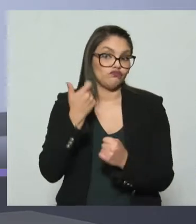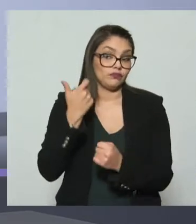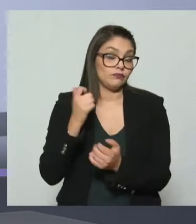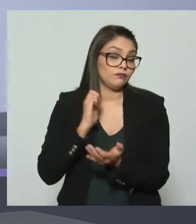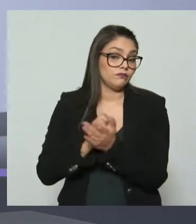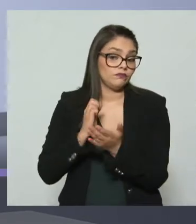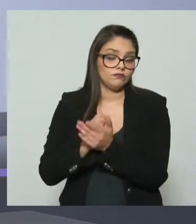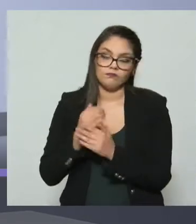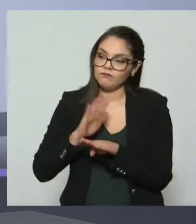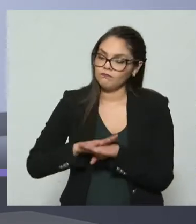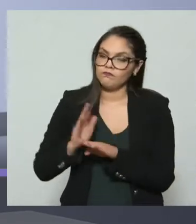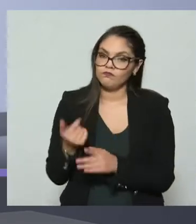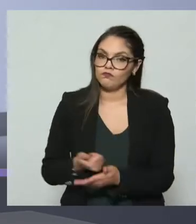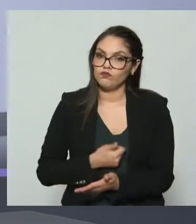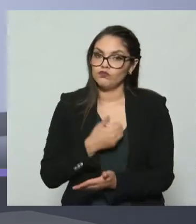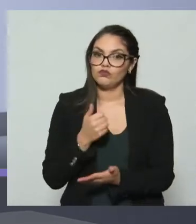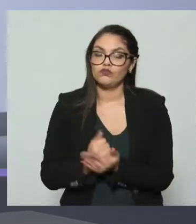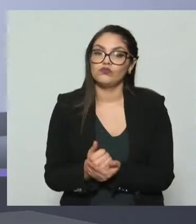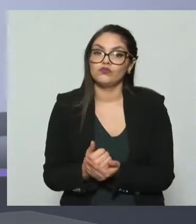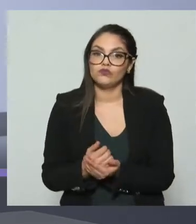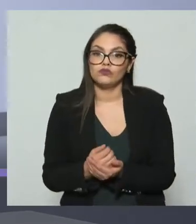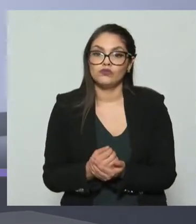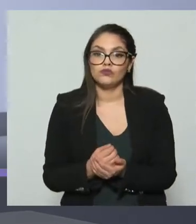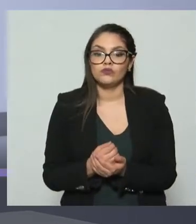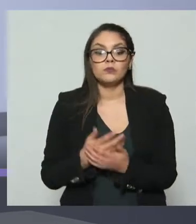ciudad. Y a mí, por mi parte, me